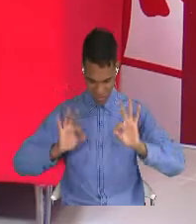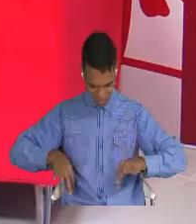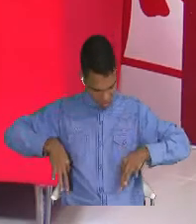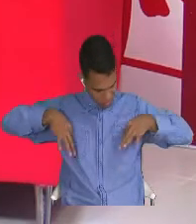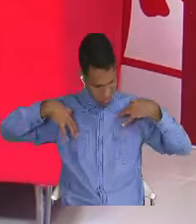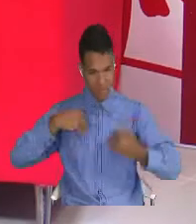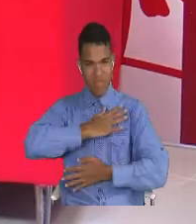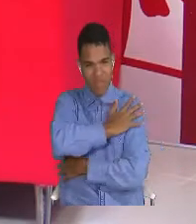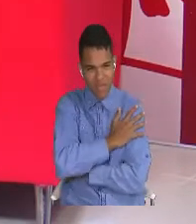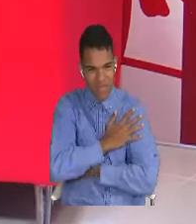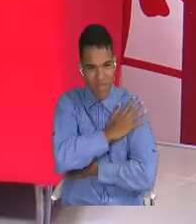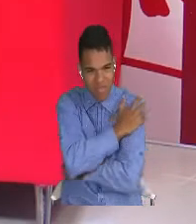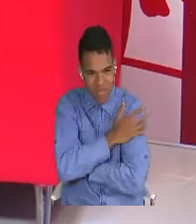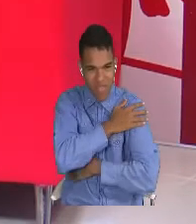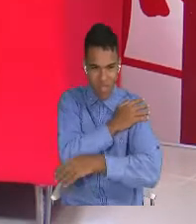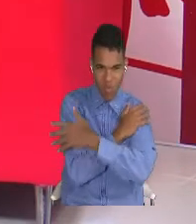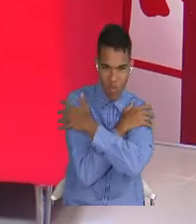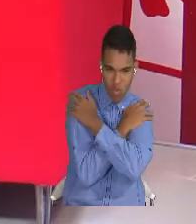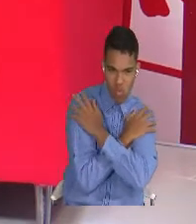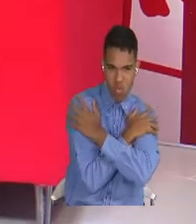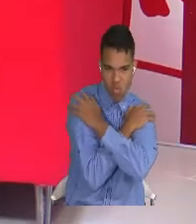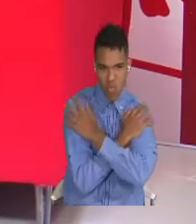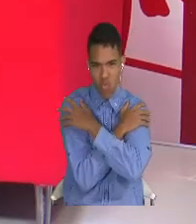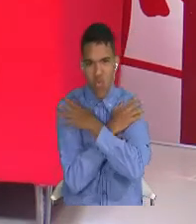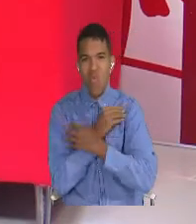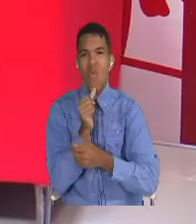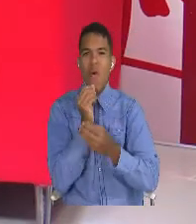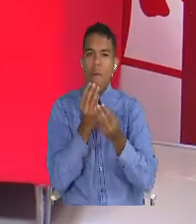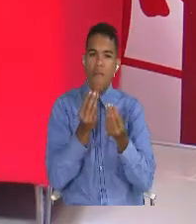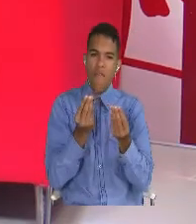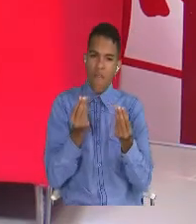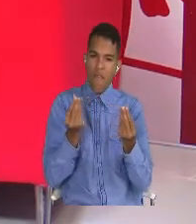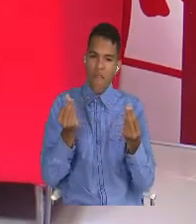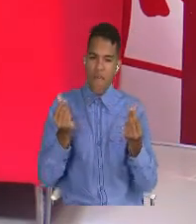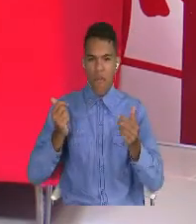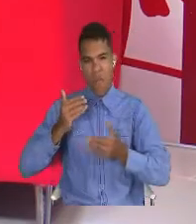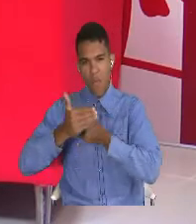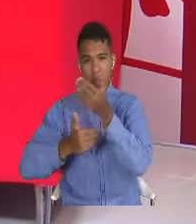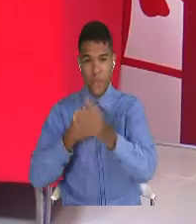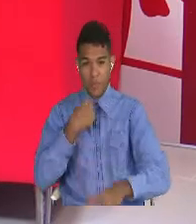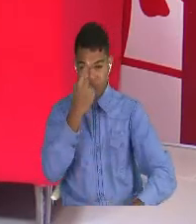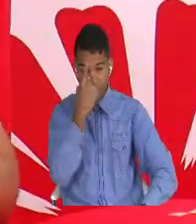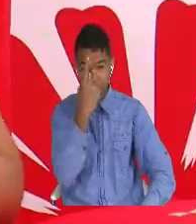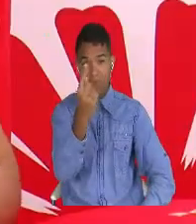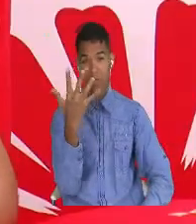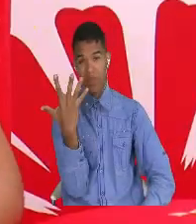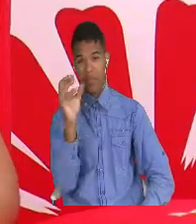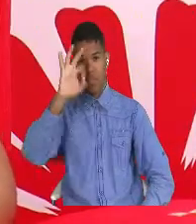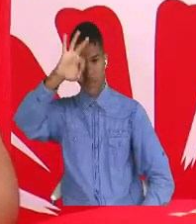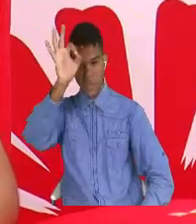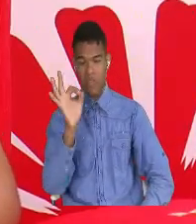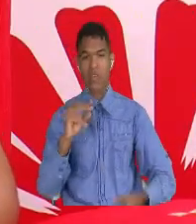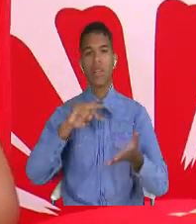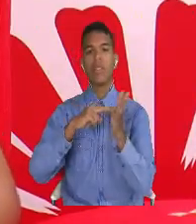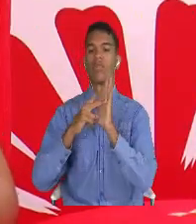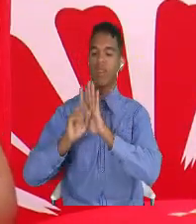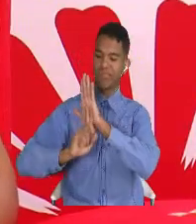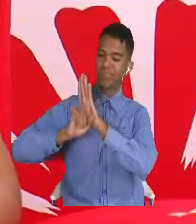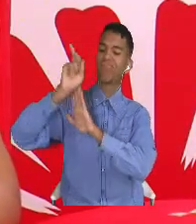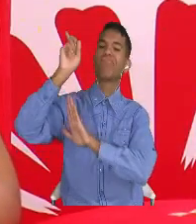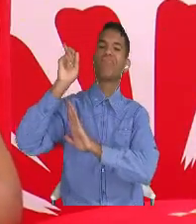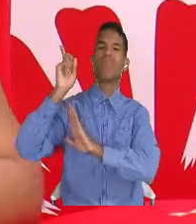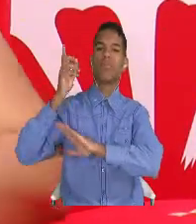ese líquido y para el moldeamiento, ese es el posoperatorio. Bueno, entonces ya saben, el 50% del éxito de una cirugía plástica está en